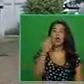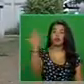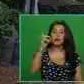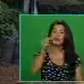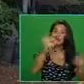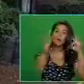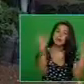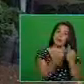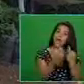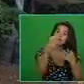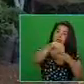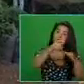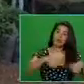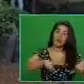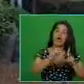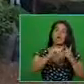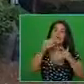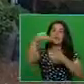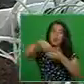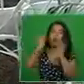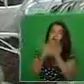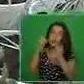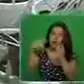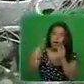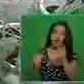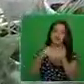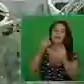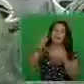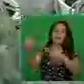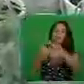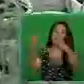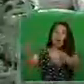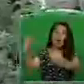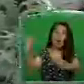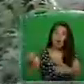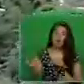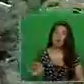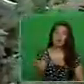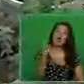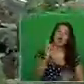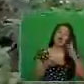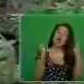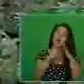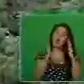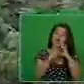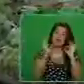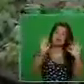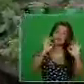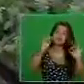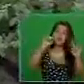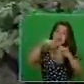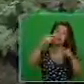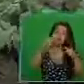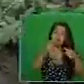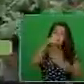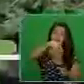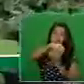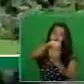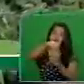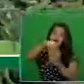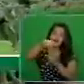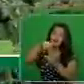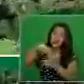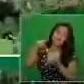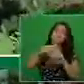cultivos familiares, escolares o institucionales, así como también las casas de cultivos y las unidades de